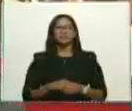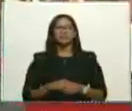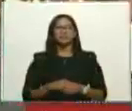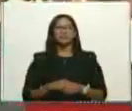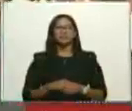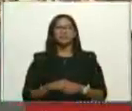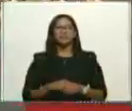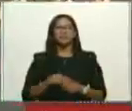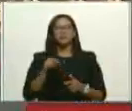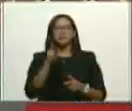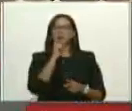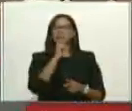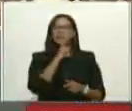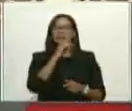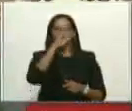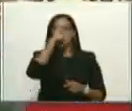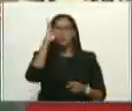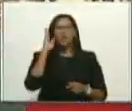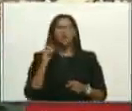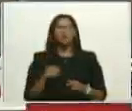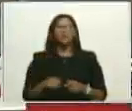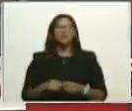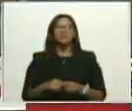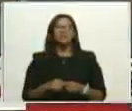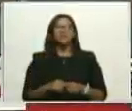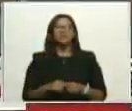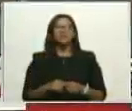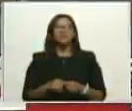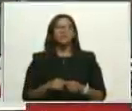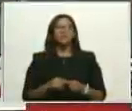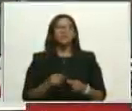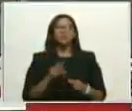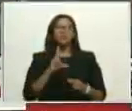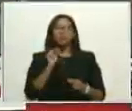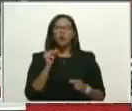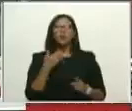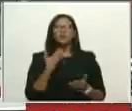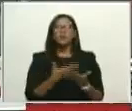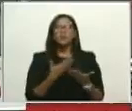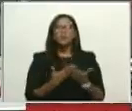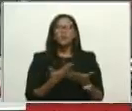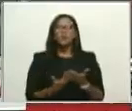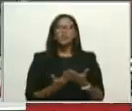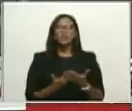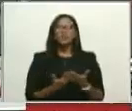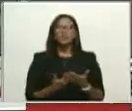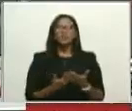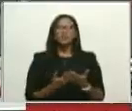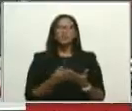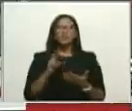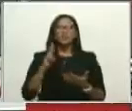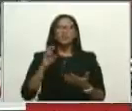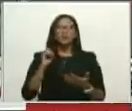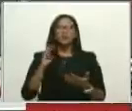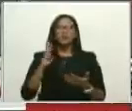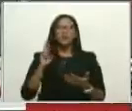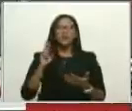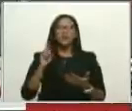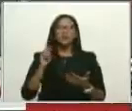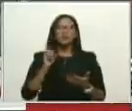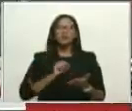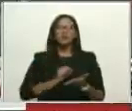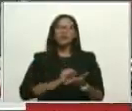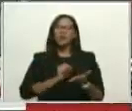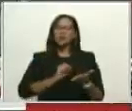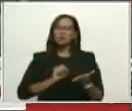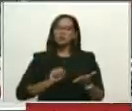Hubo una combinación. Tú le ibas a poner Diosdado, no sé qué no, cosa, ¿no? Fue una propuesta, escribió a Roberto Hernández. Uh-huh. Dijo,